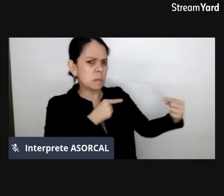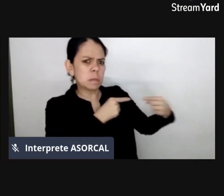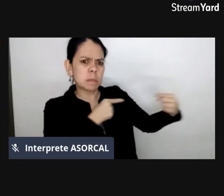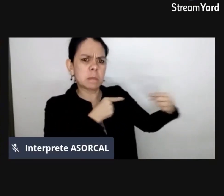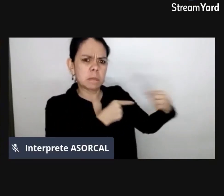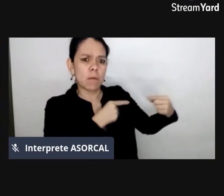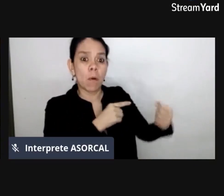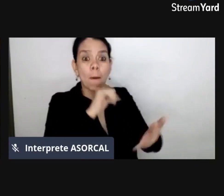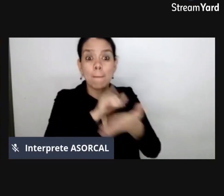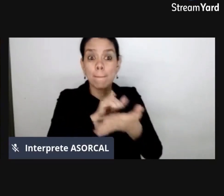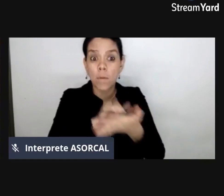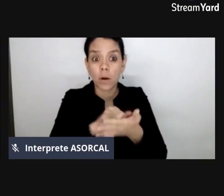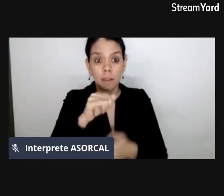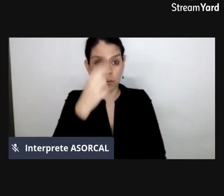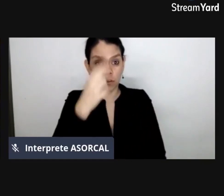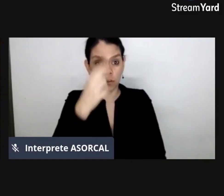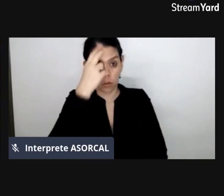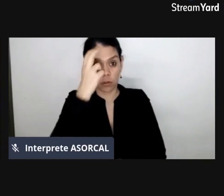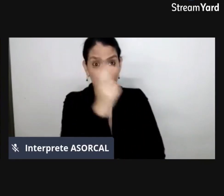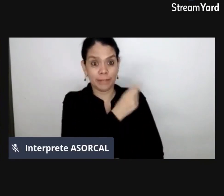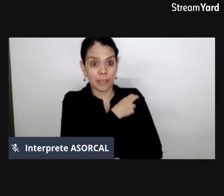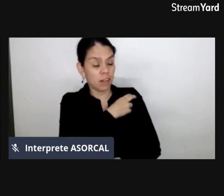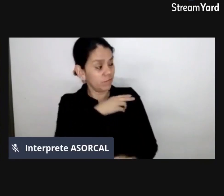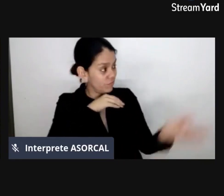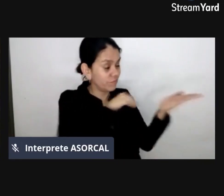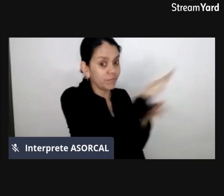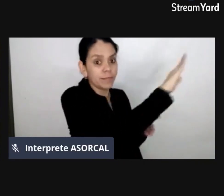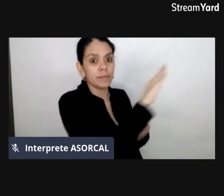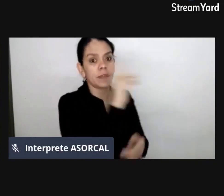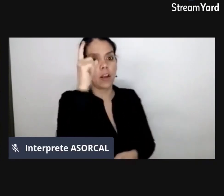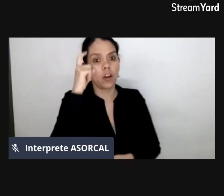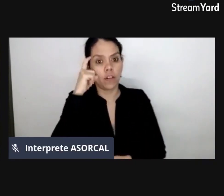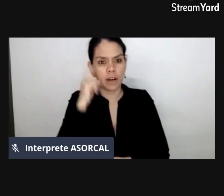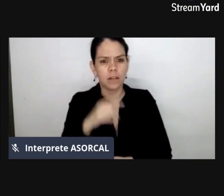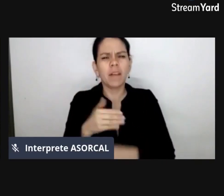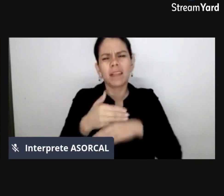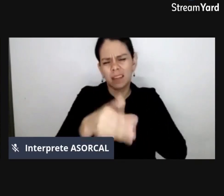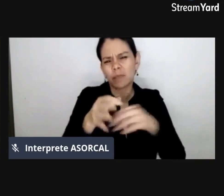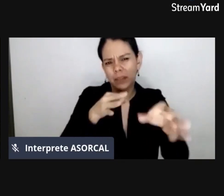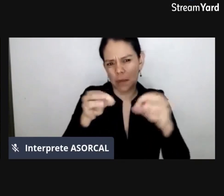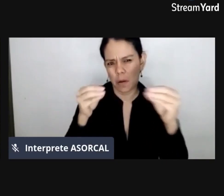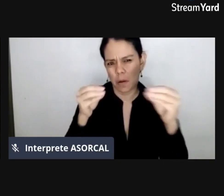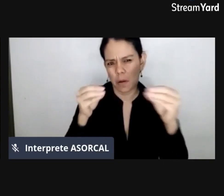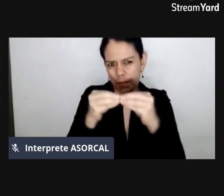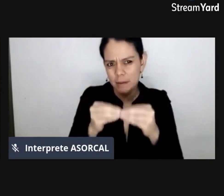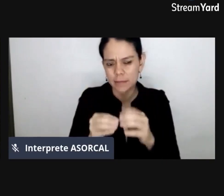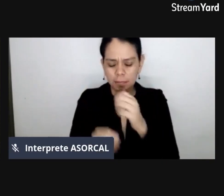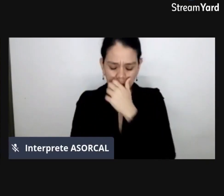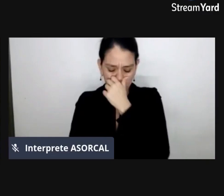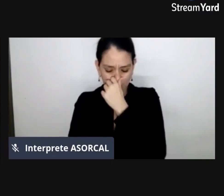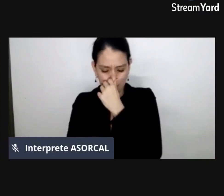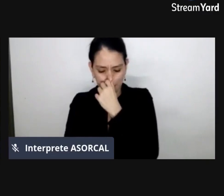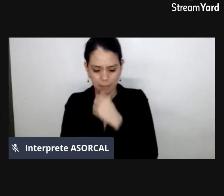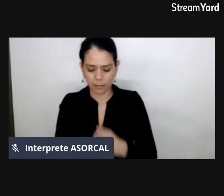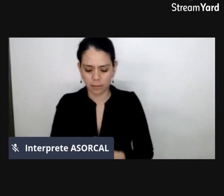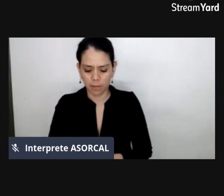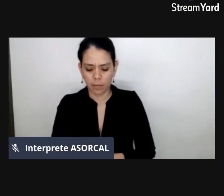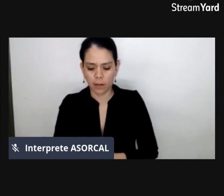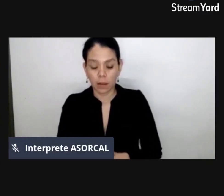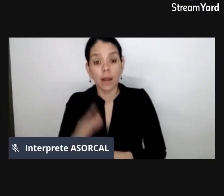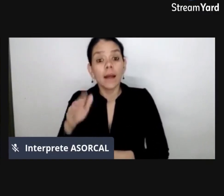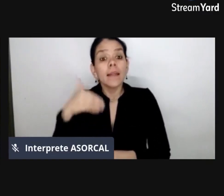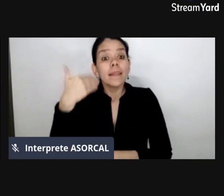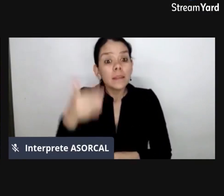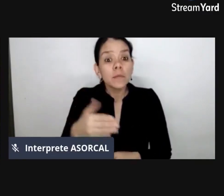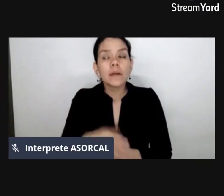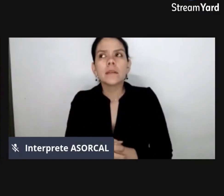eso. Desde 1979 en adelante, las actividades políticas ya no se daban alrededor de personas o de líderes,